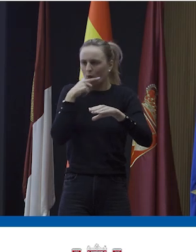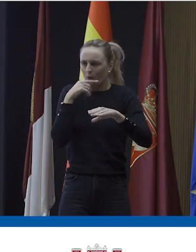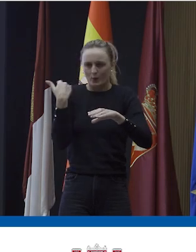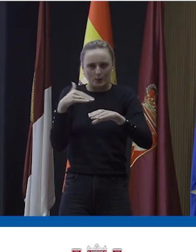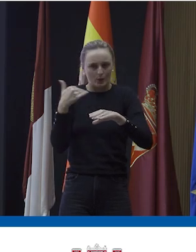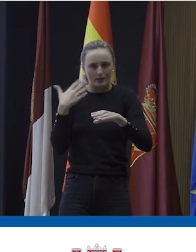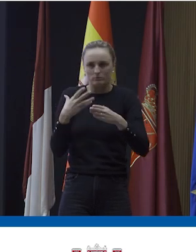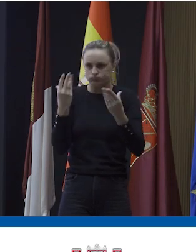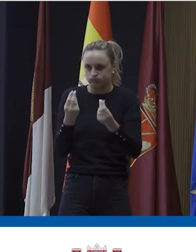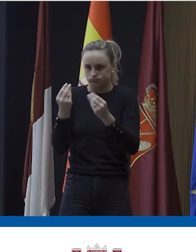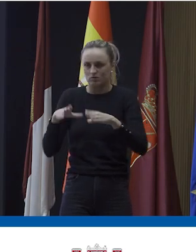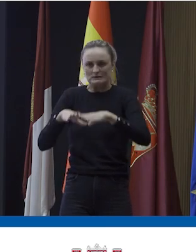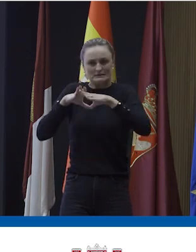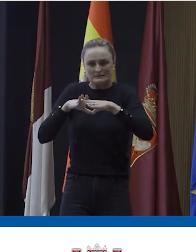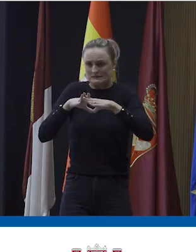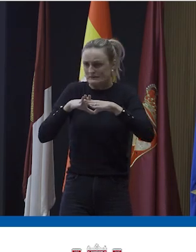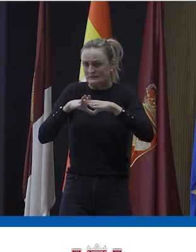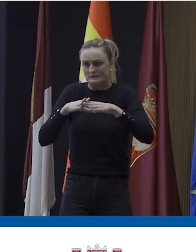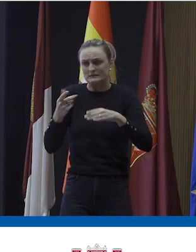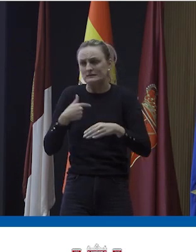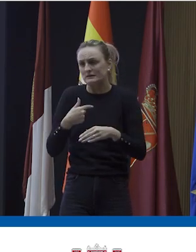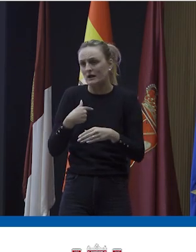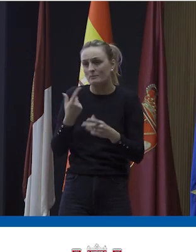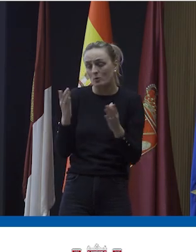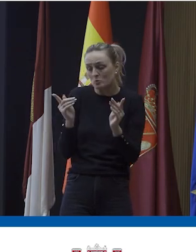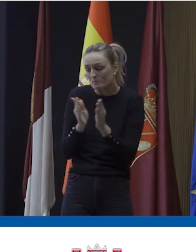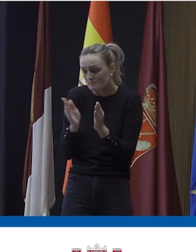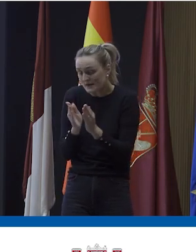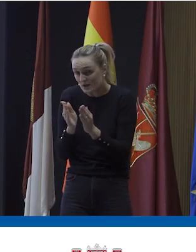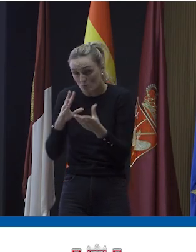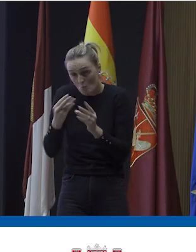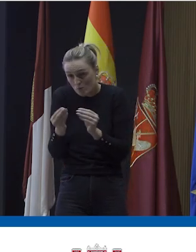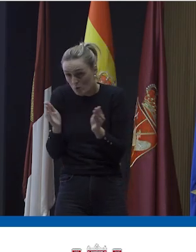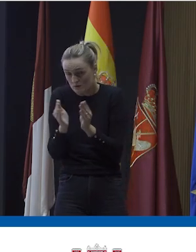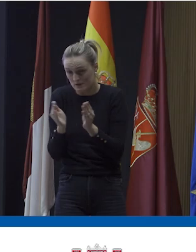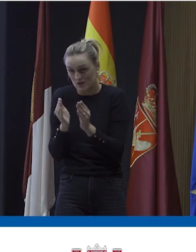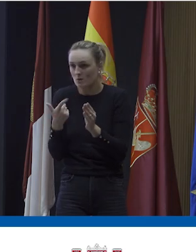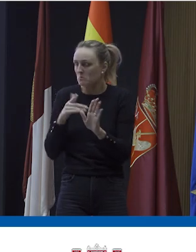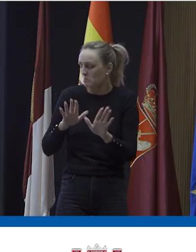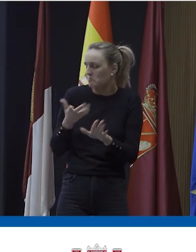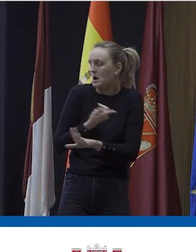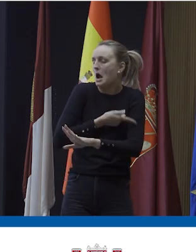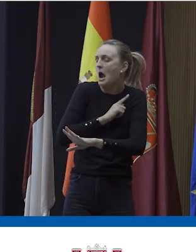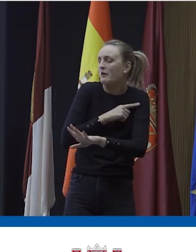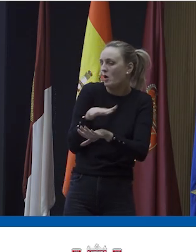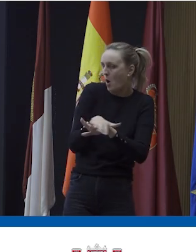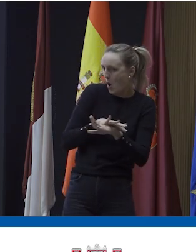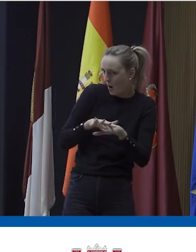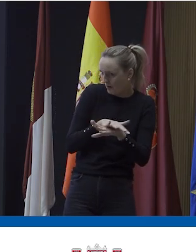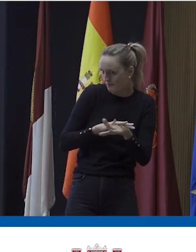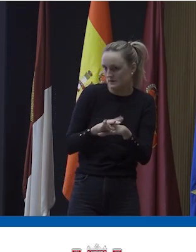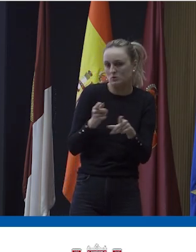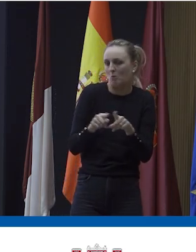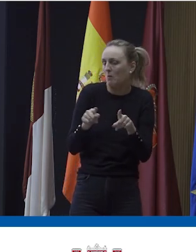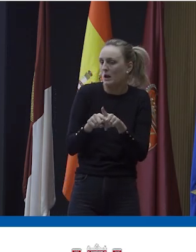lo han hecho mucho, entonces no. ¿Vale? Pero porque son muy pequeños esos músculos, ¿vale? Pero un ejercicio básico, igual que trabajamos